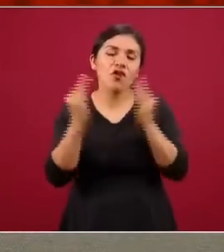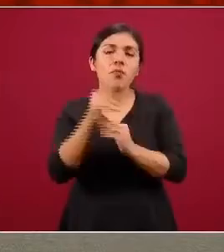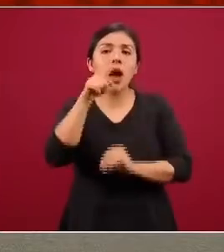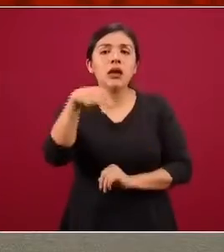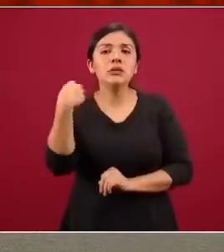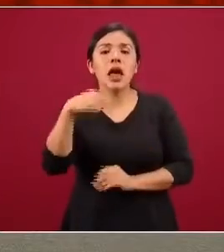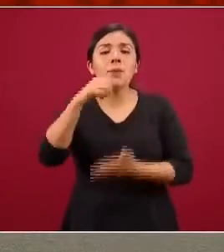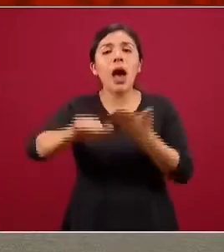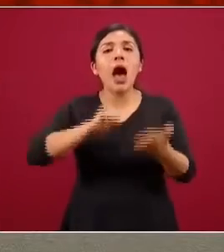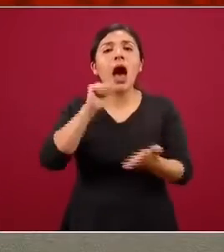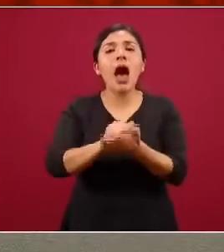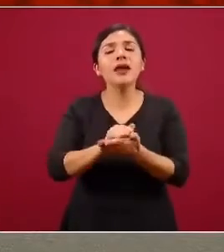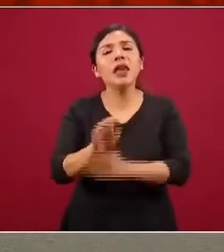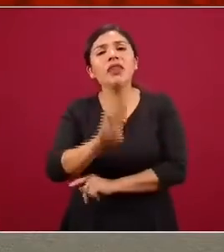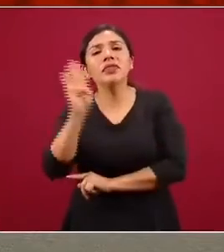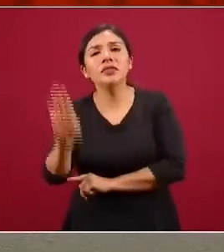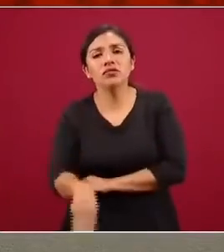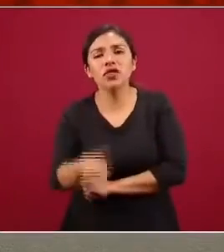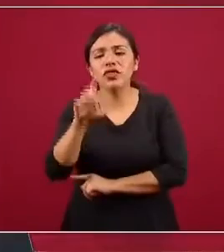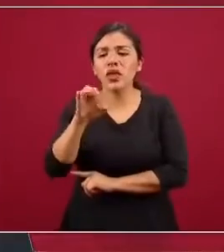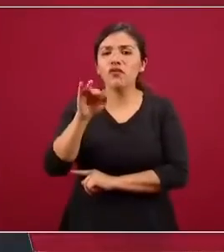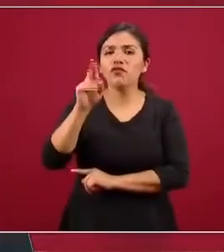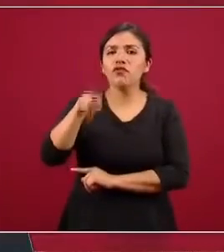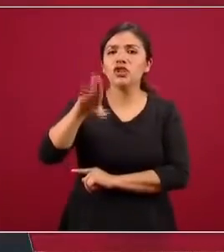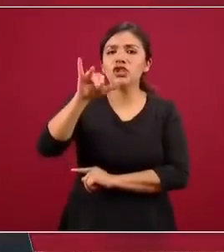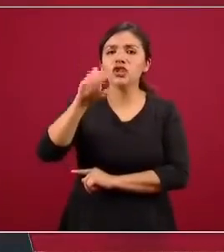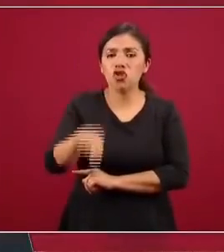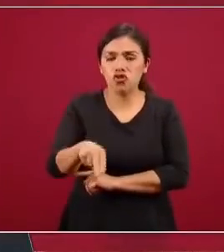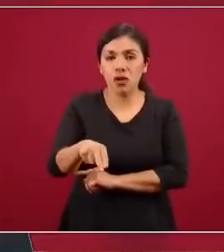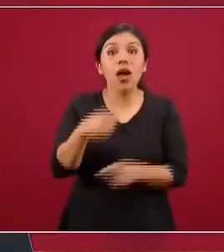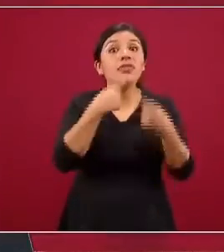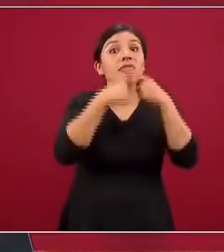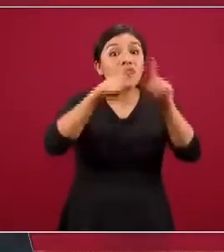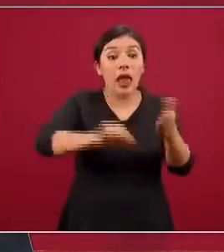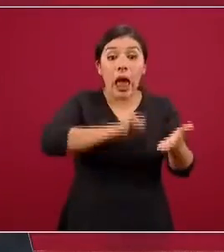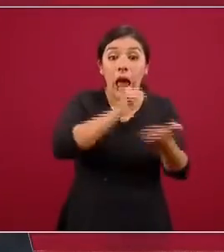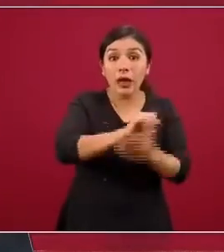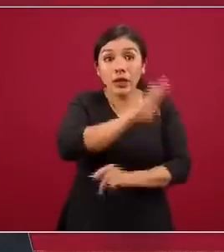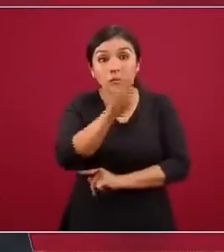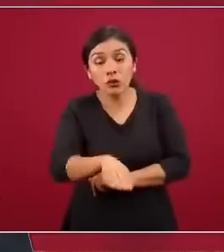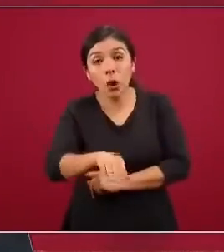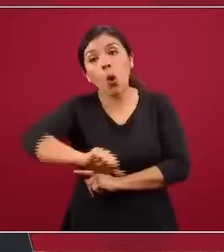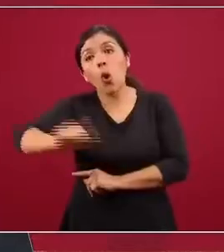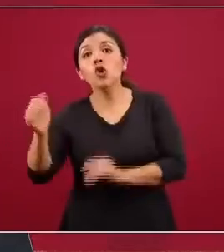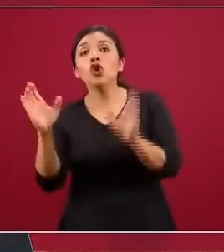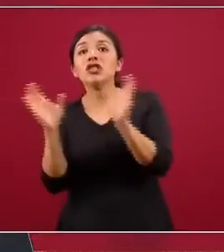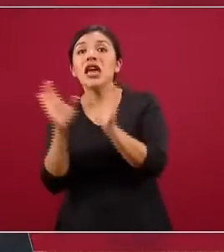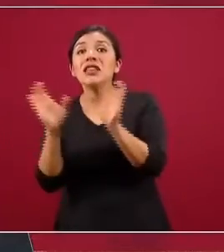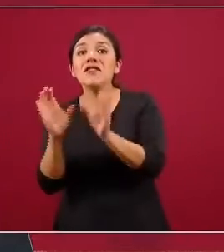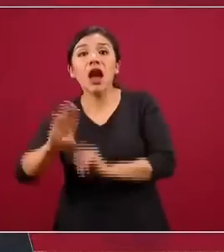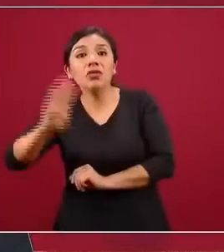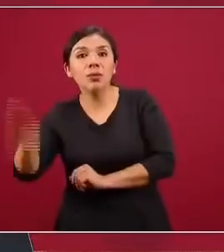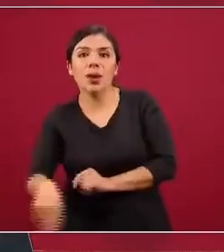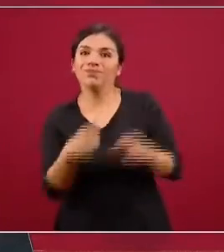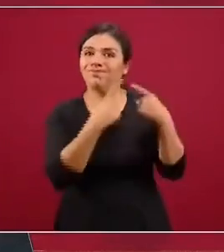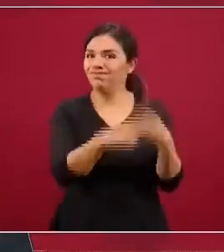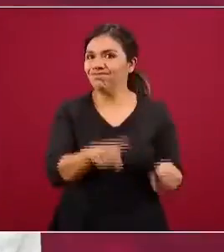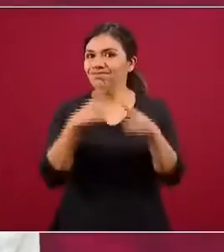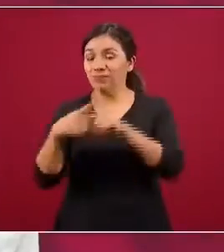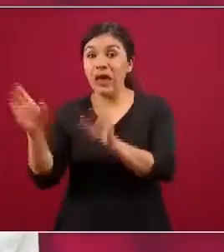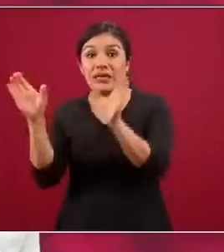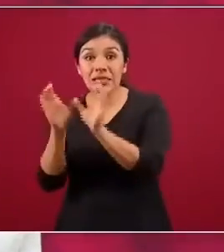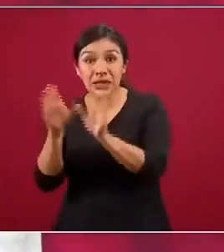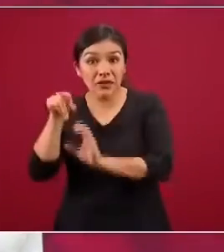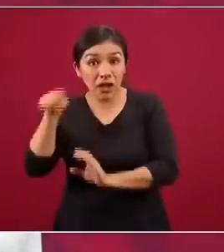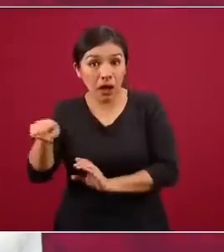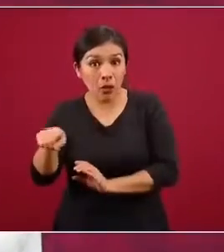llama acta de defunción. No confundir el acta de defunción con el certificado de defunción. El